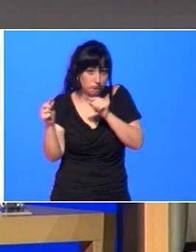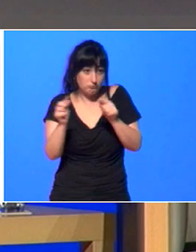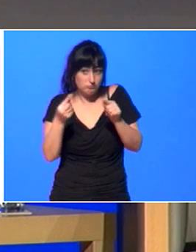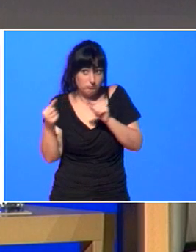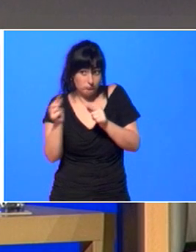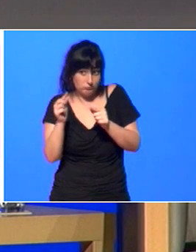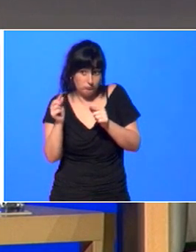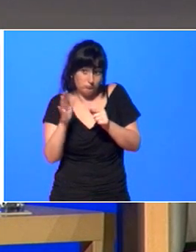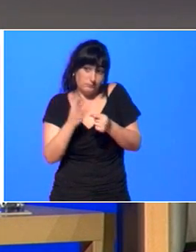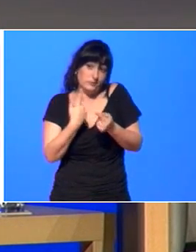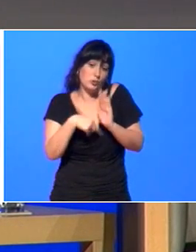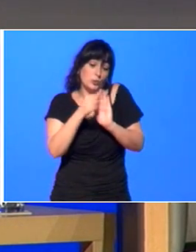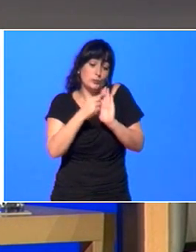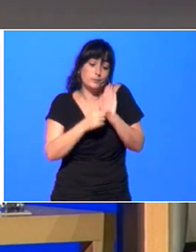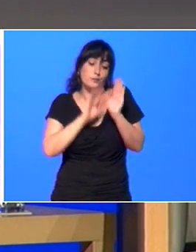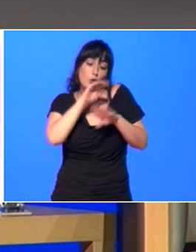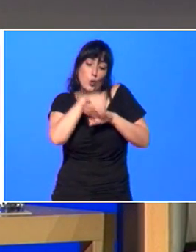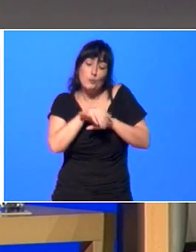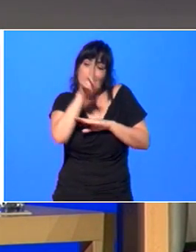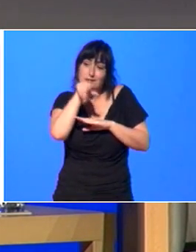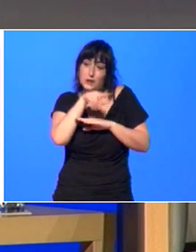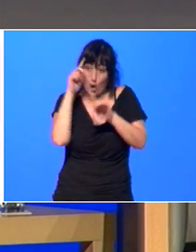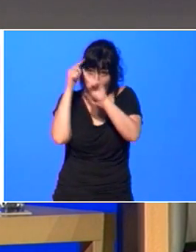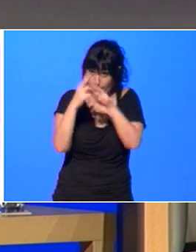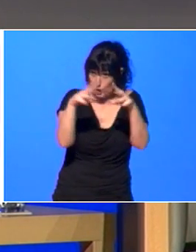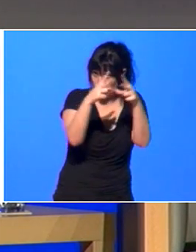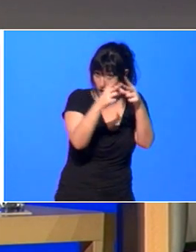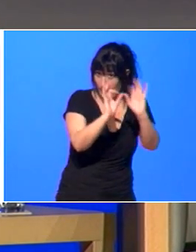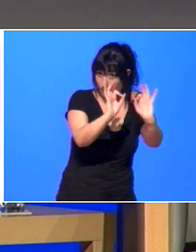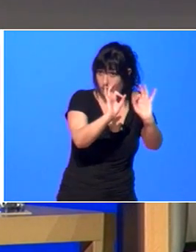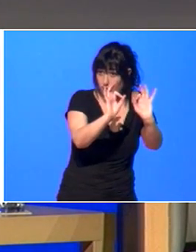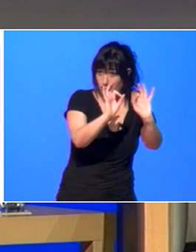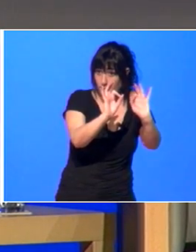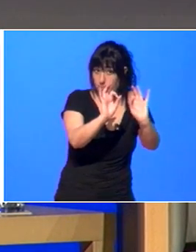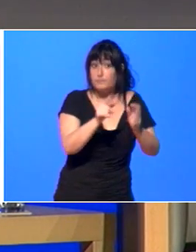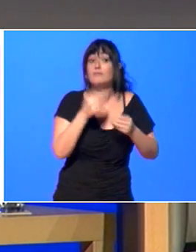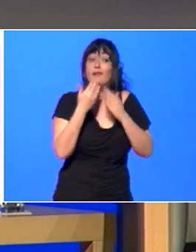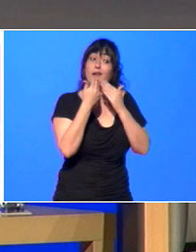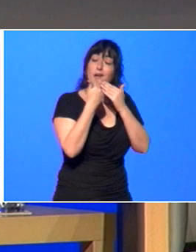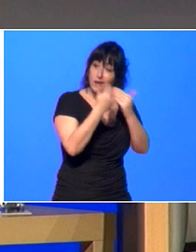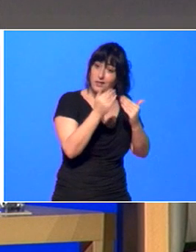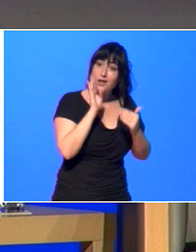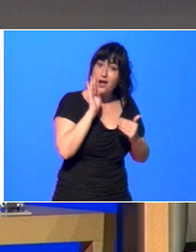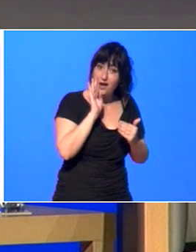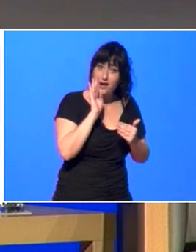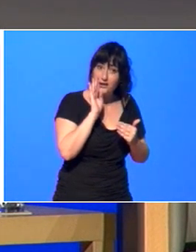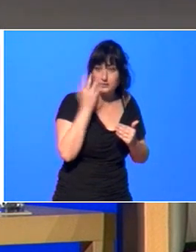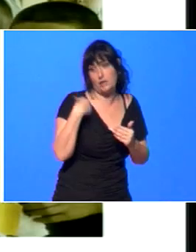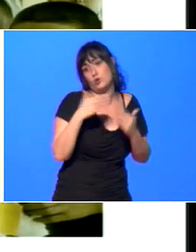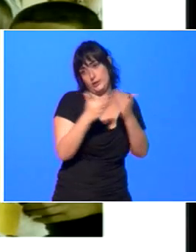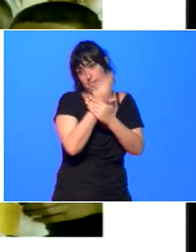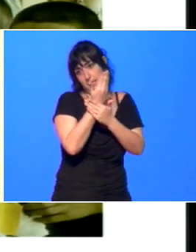un prerequisito para esa sociedad. Eso nos debería llevar a pensar, y muchas cosas ya se han dicho esta mañana por